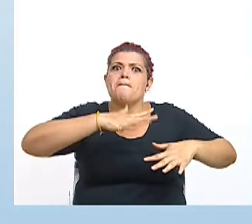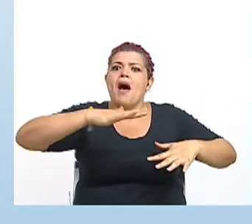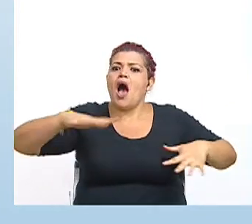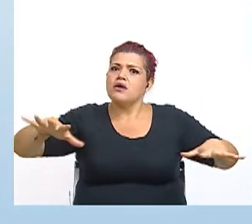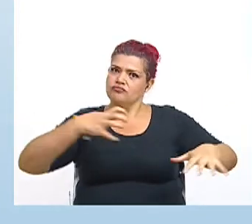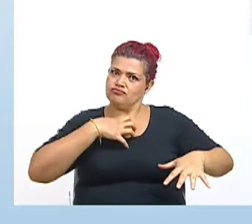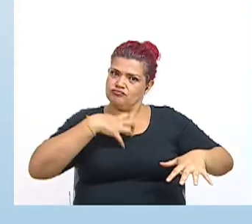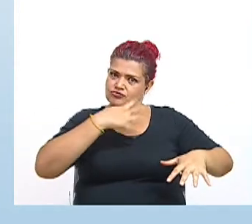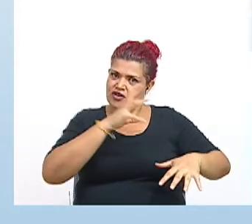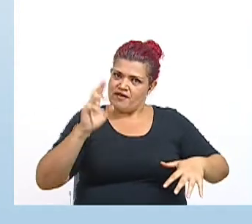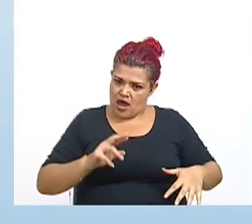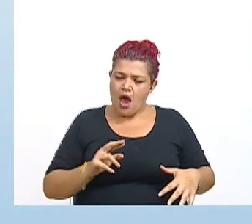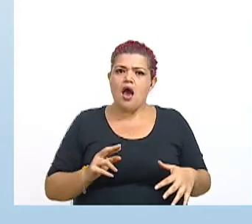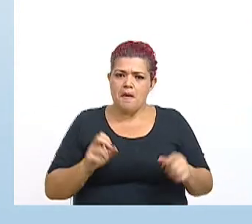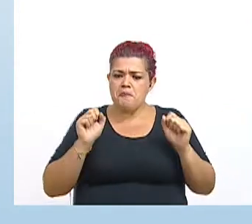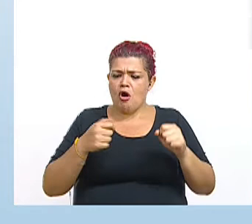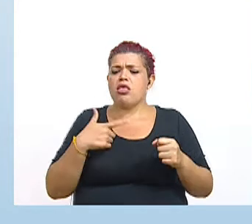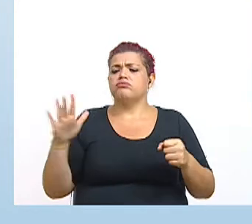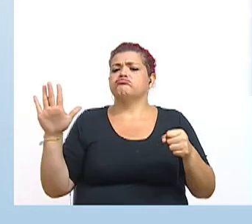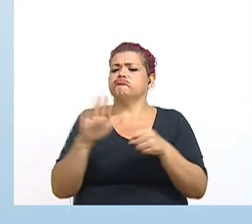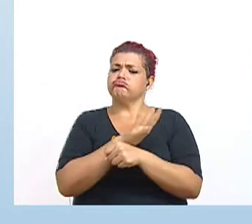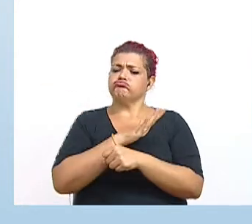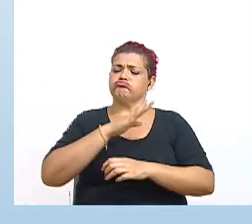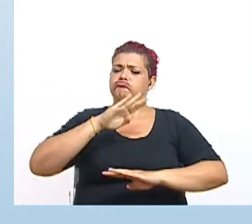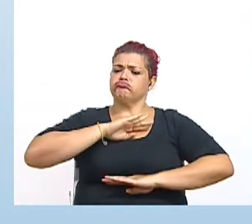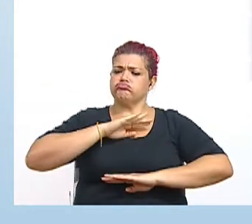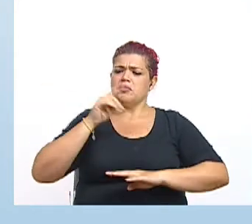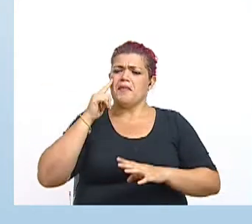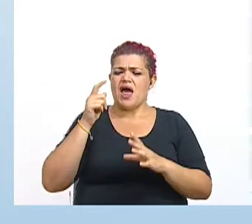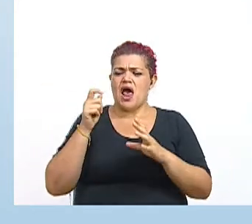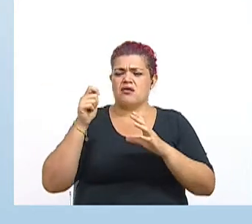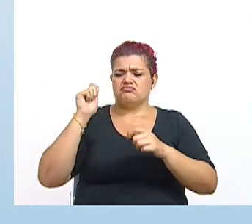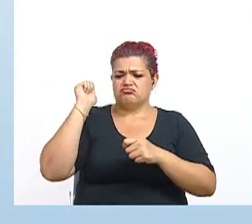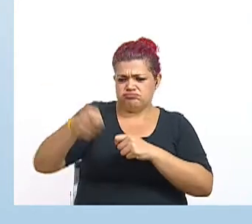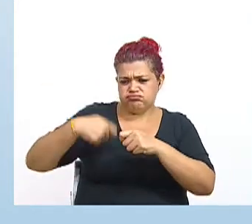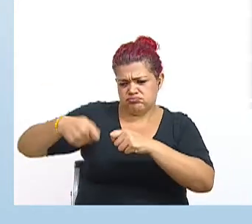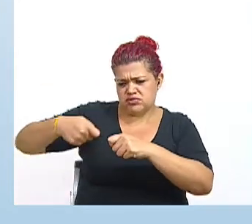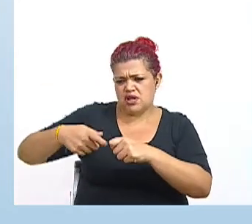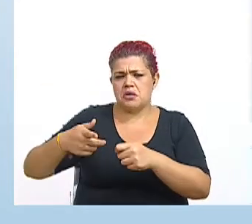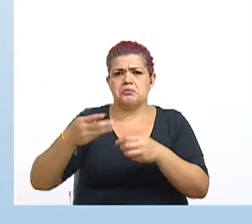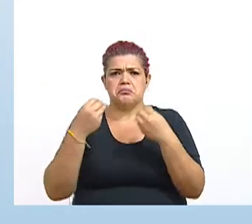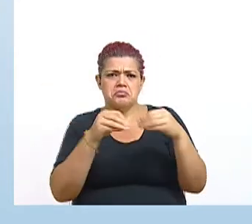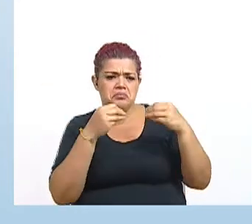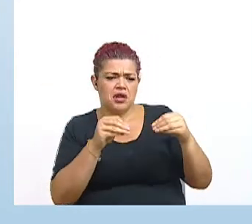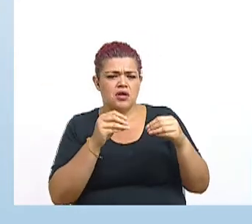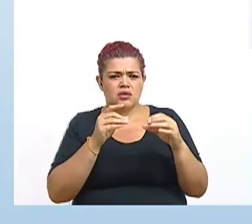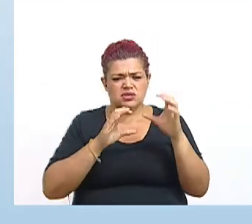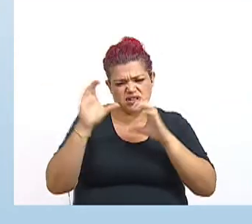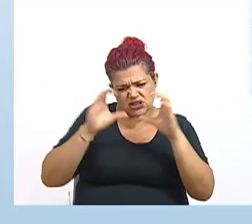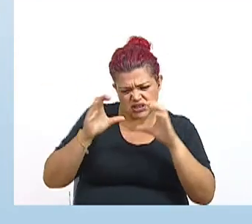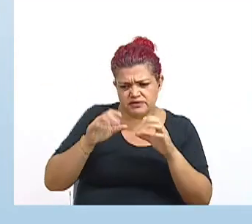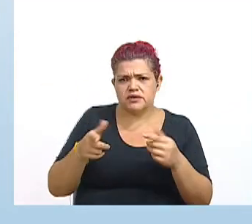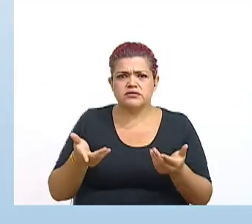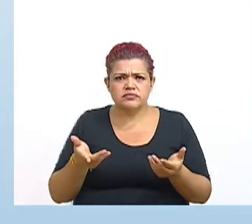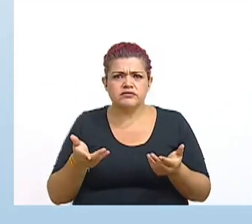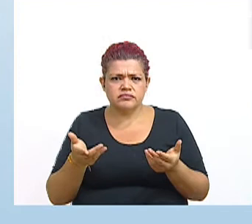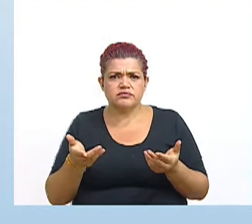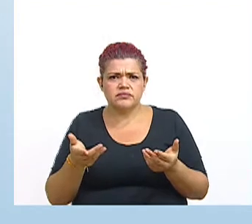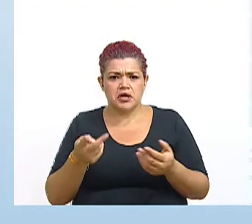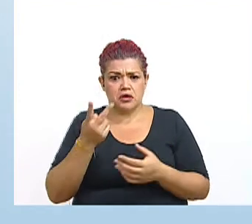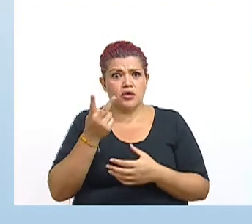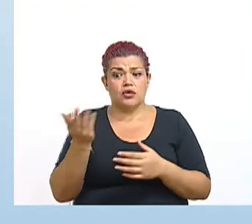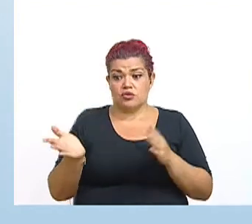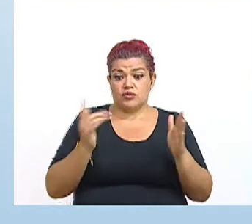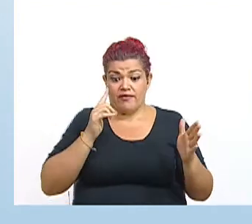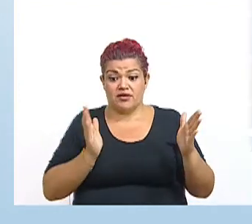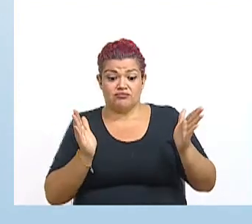para abastecer la pesca, el comercio, la investigación científica, el turismo. Importantísimo, un país como el nuestro, con ambas